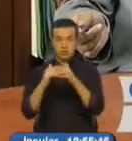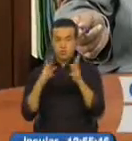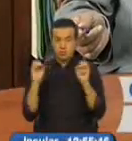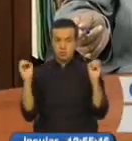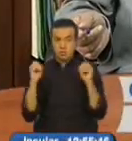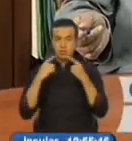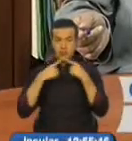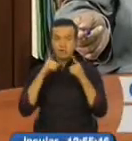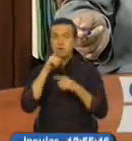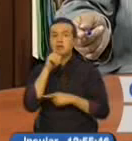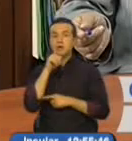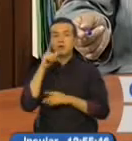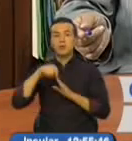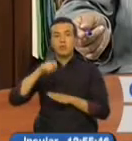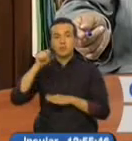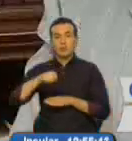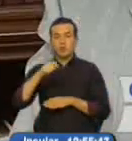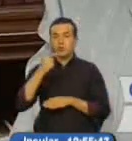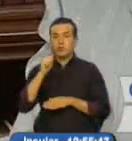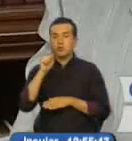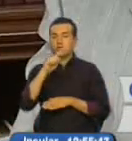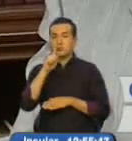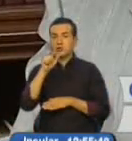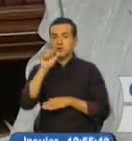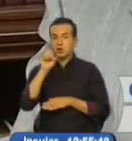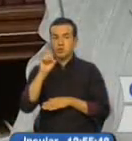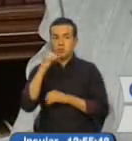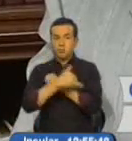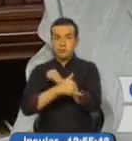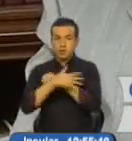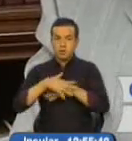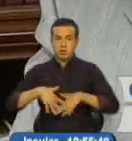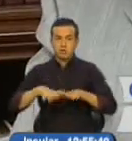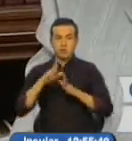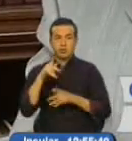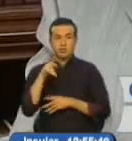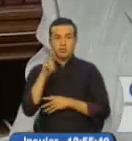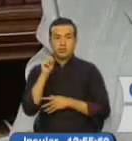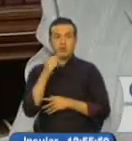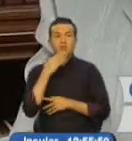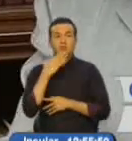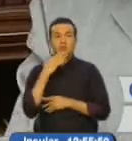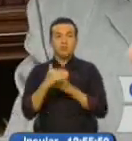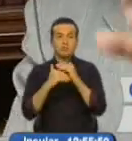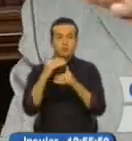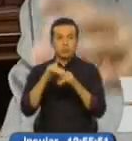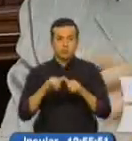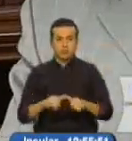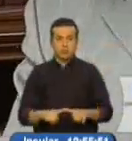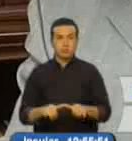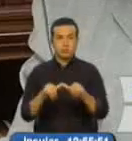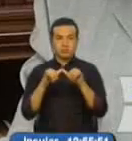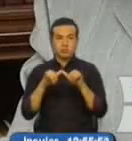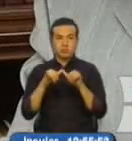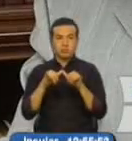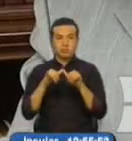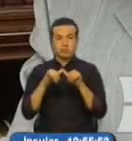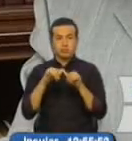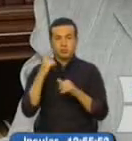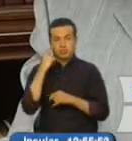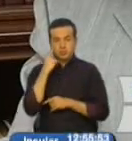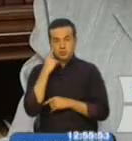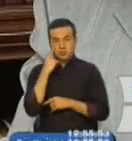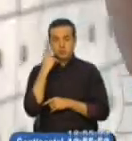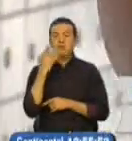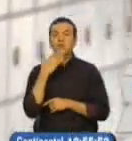es corroborado por parte del jurista Gonzalo Silva. En todos los países existen procedimientos y existen penas a imponer bajo